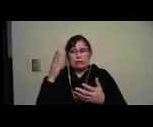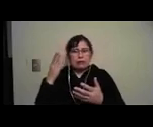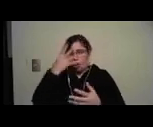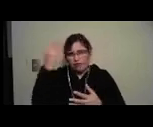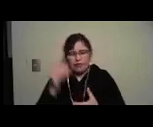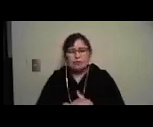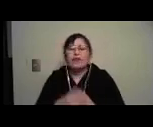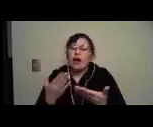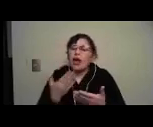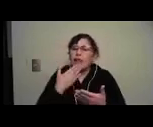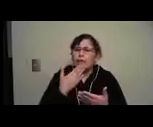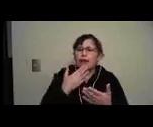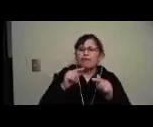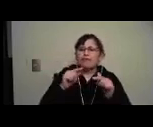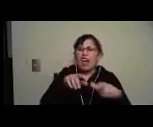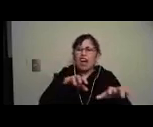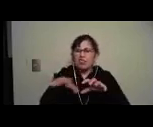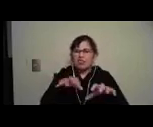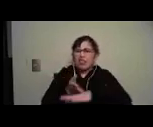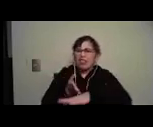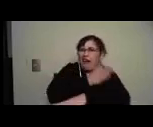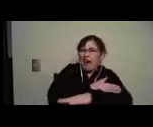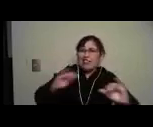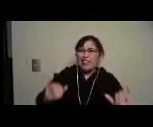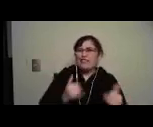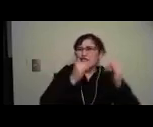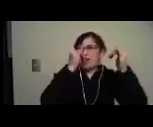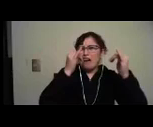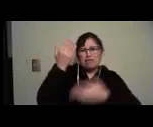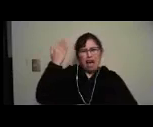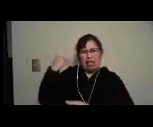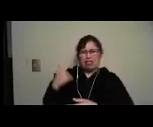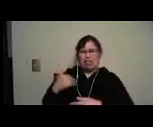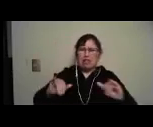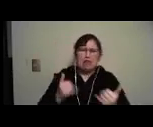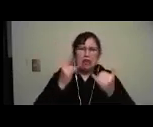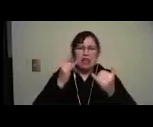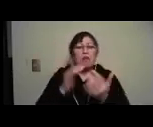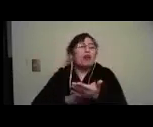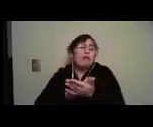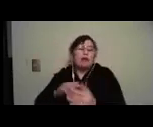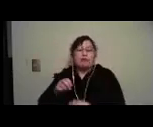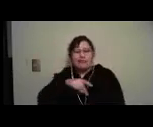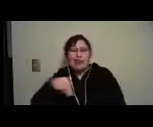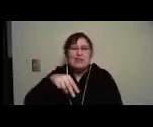perder el interés por las actividades previamente que disfrutaba. Por ejemplo, si antes al adulto mayor le gustaba salir a caminar, a salir a conversar con sus